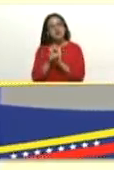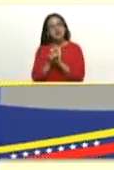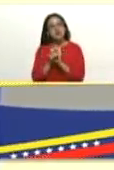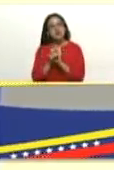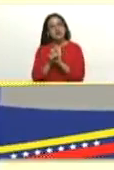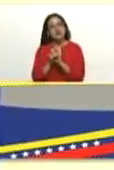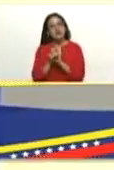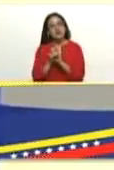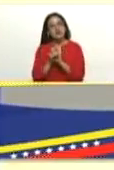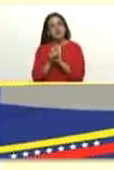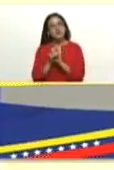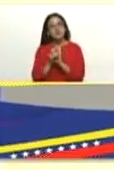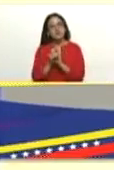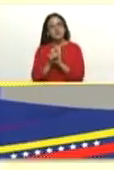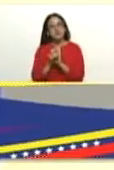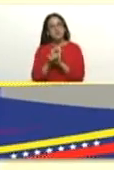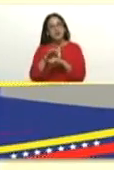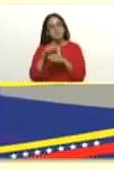Márquez?